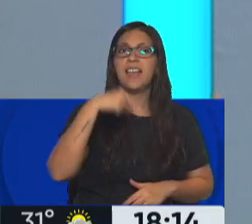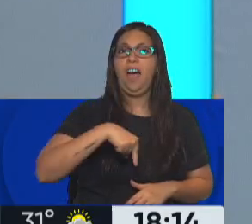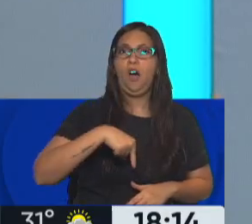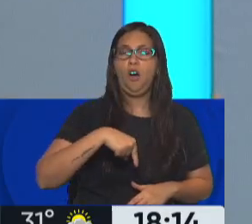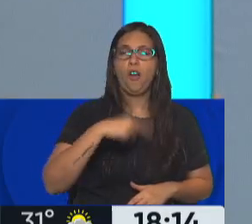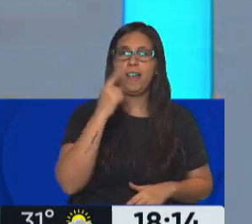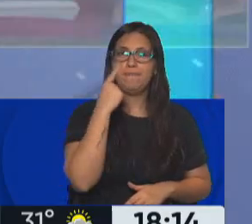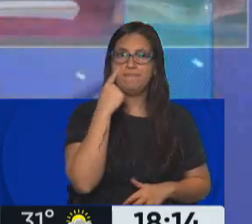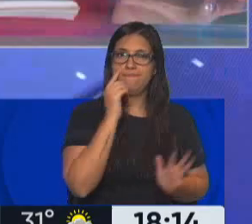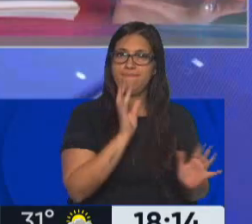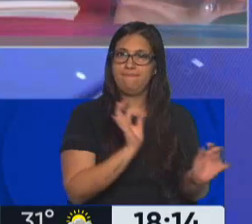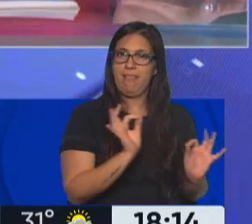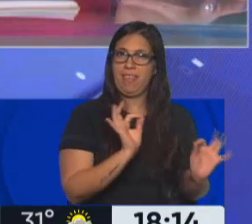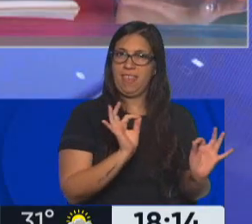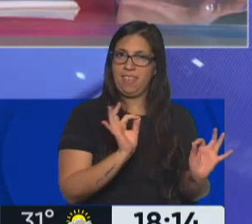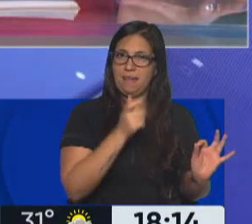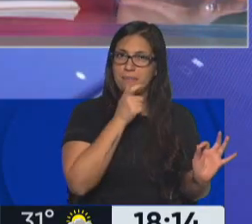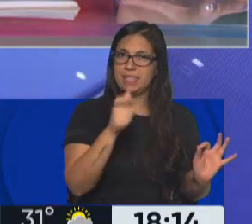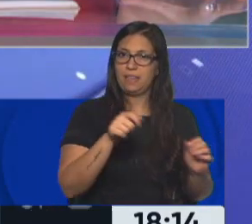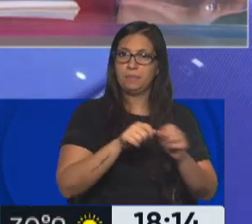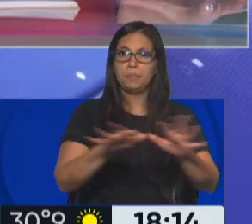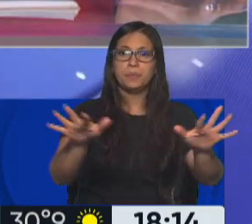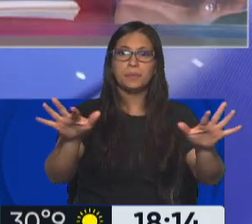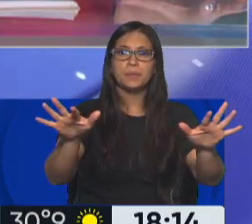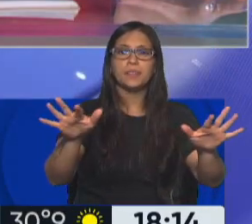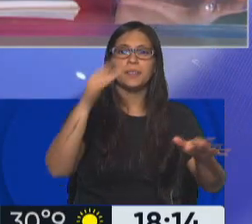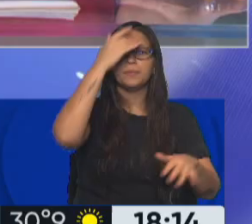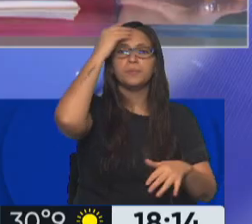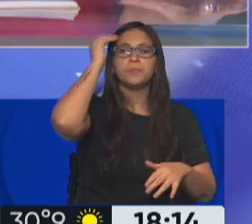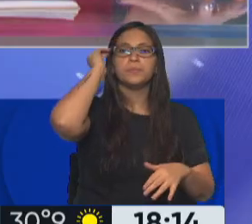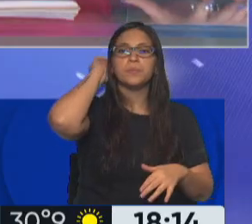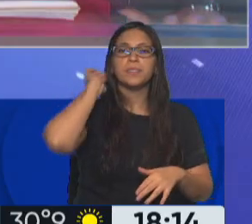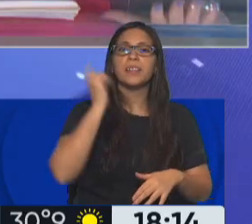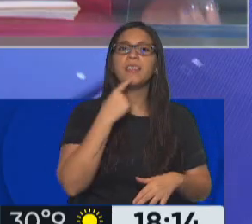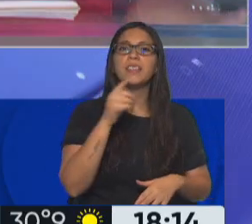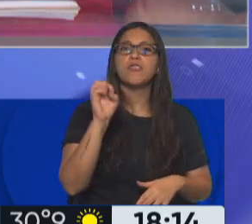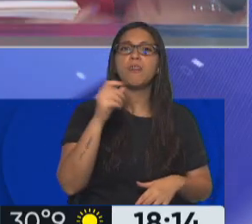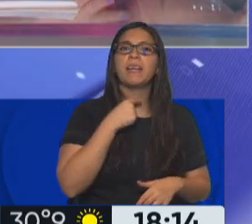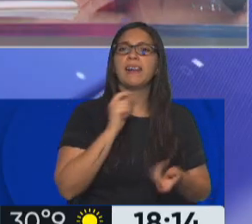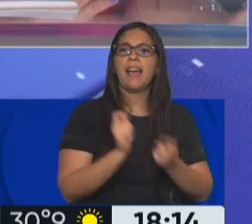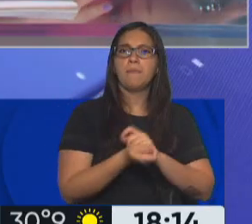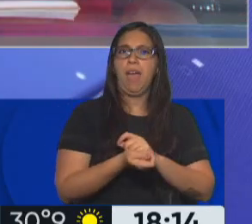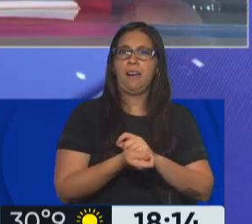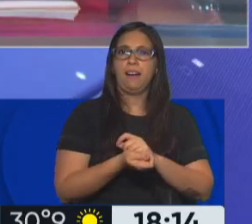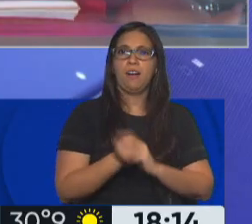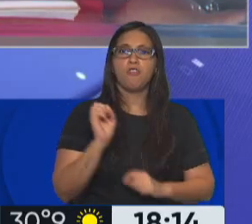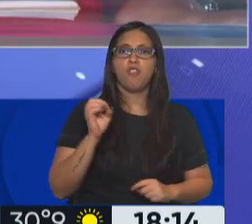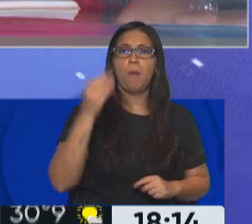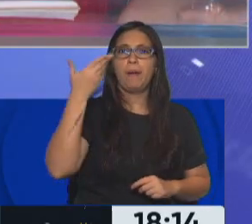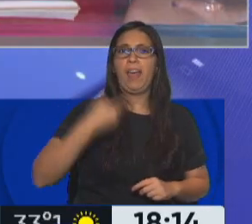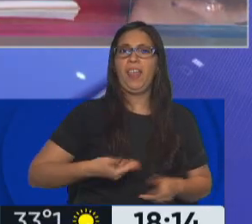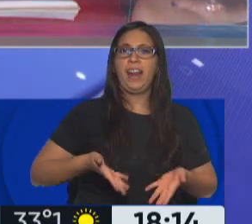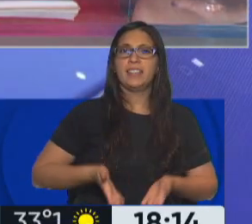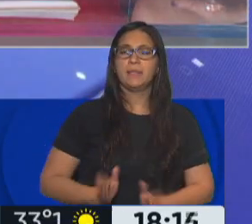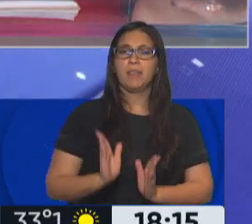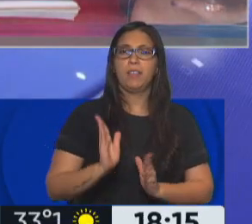del mensaje que está dando, ¿no? Claro. De hecho, Al-Julani ya no quiere que lo llamen más así, sino que lo llamen por su nombre de nacimiento,